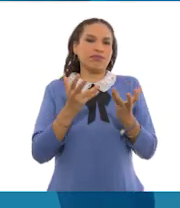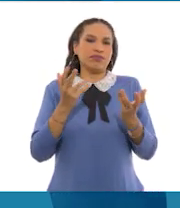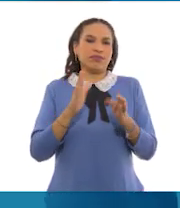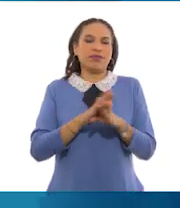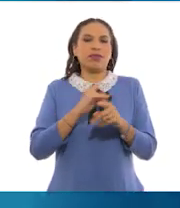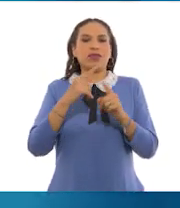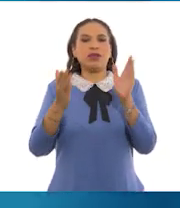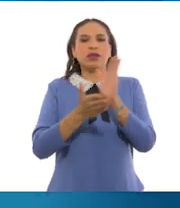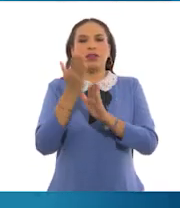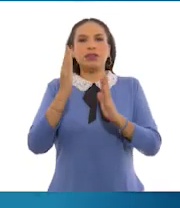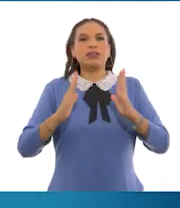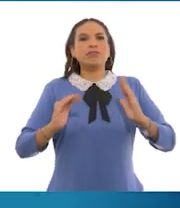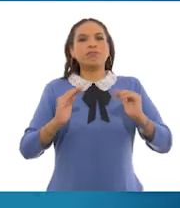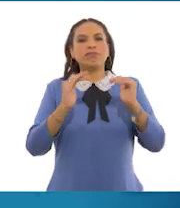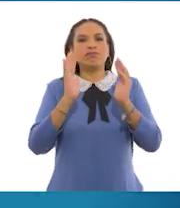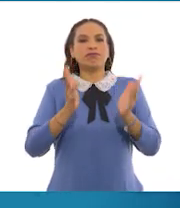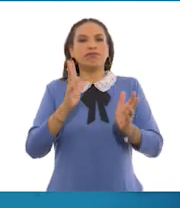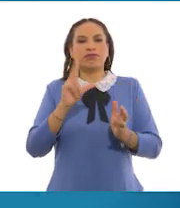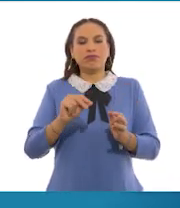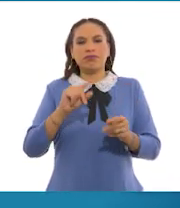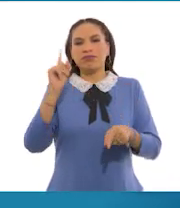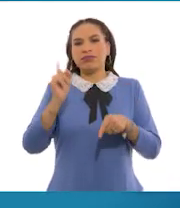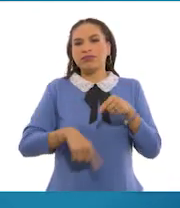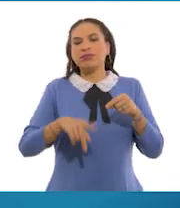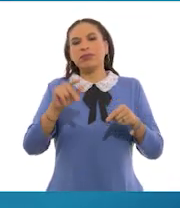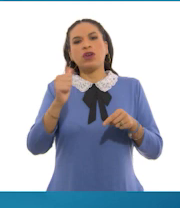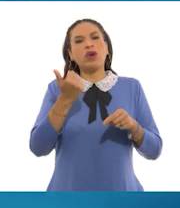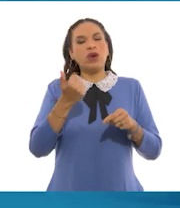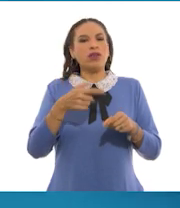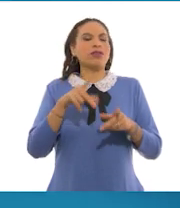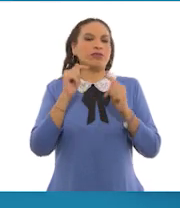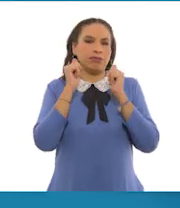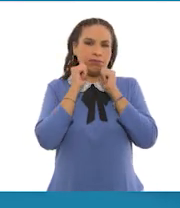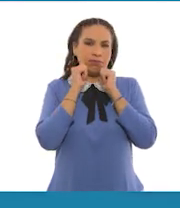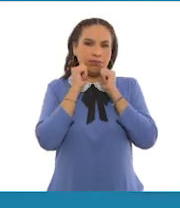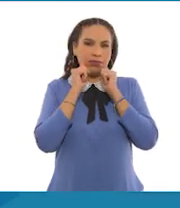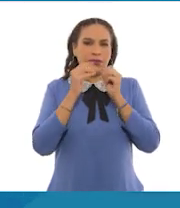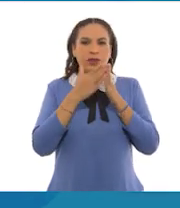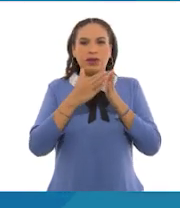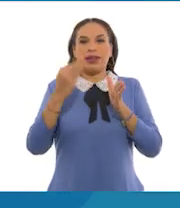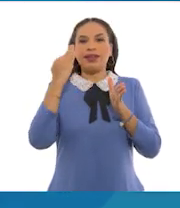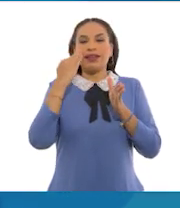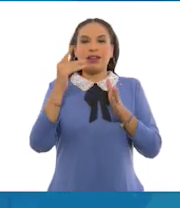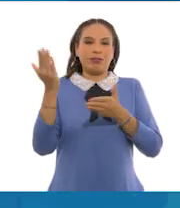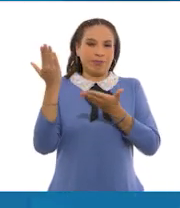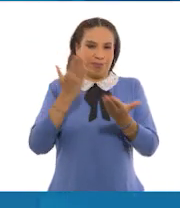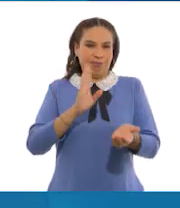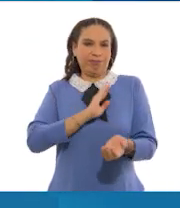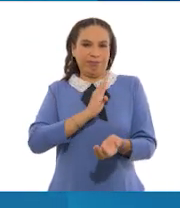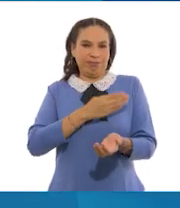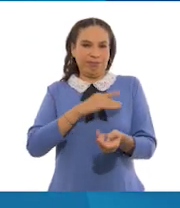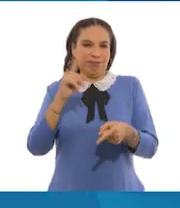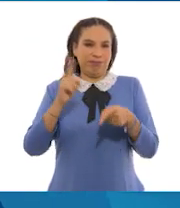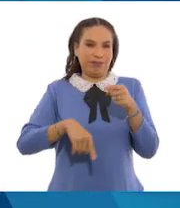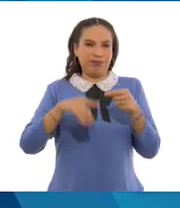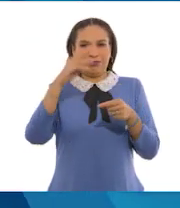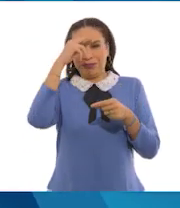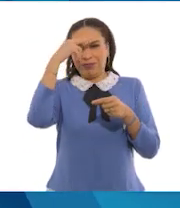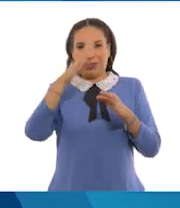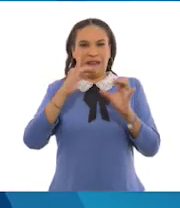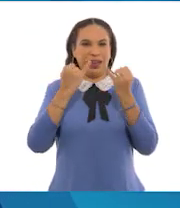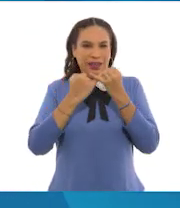la construcción de pirámides. Sin embargo, hubo otras que, a pesar de que durante la época colonial y también en el México